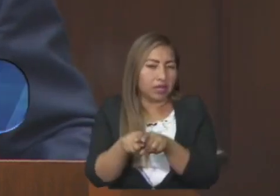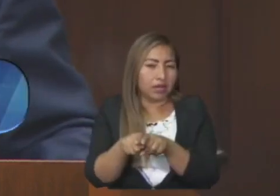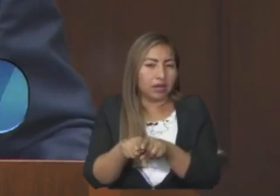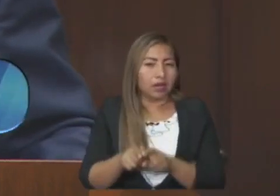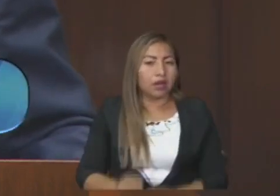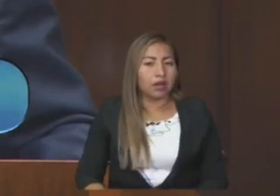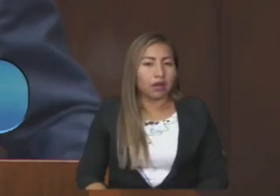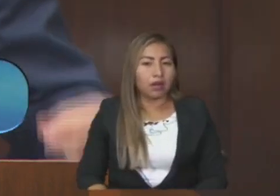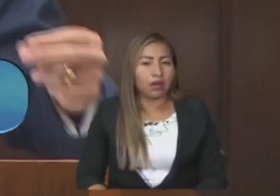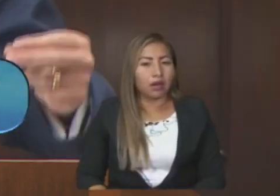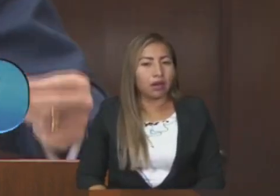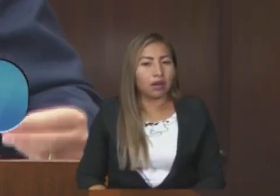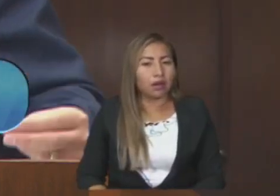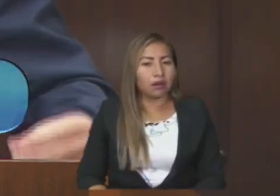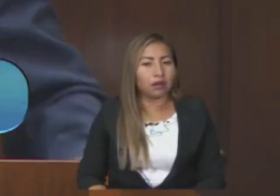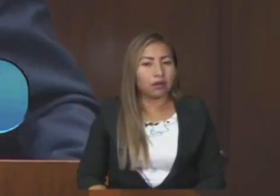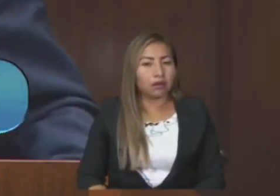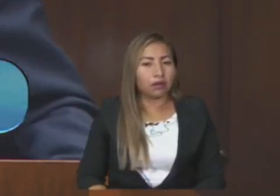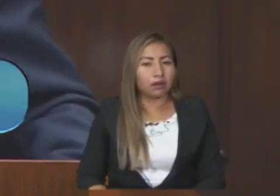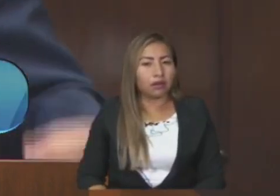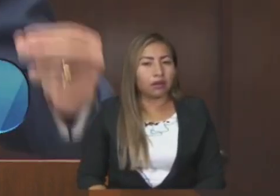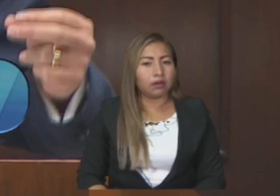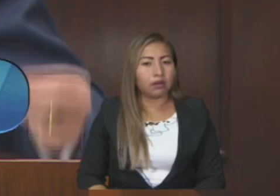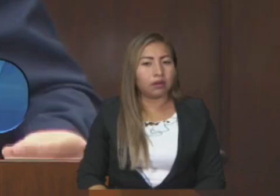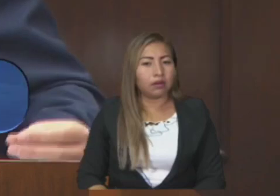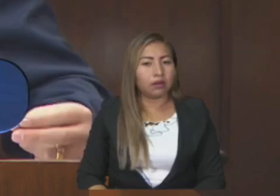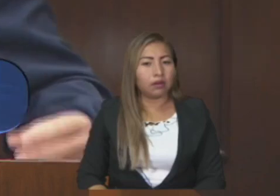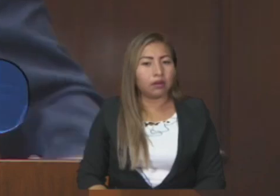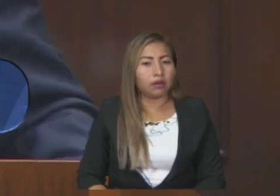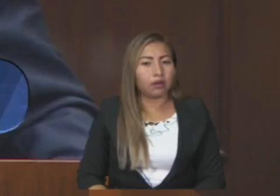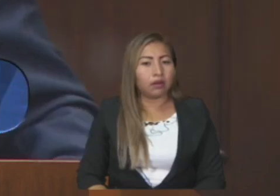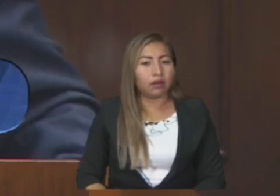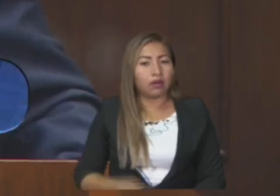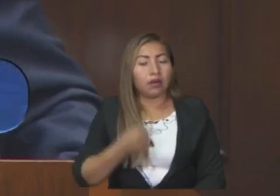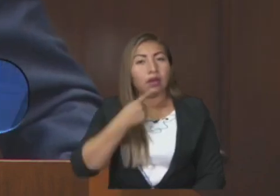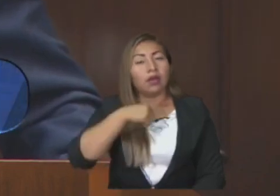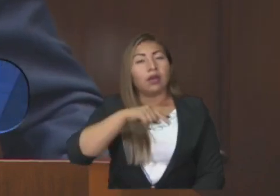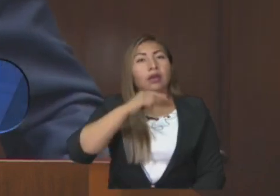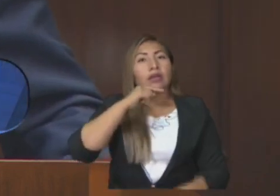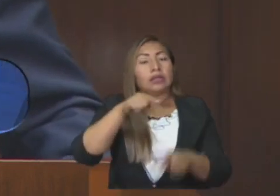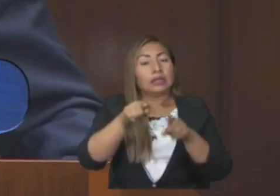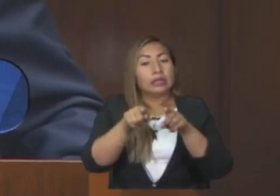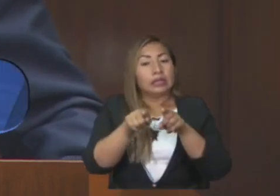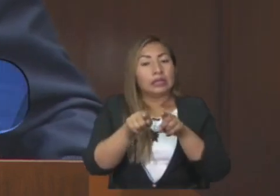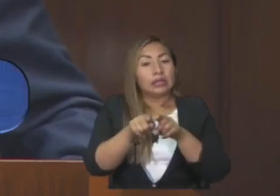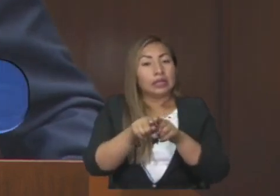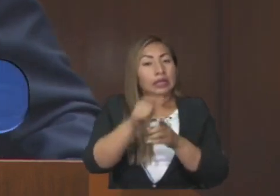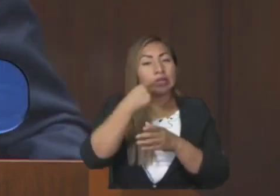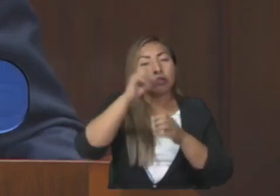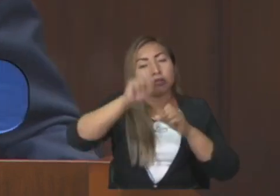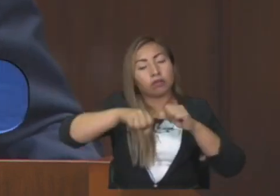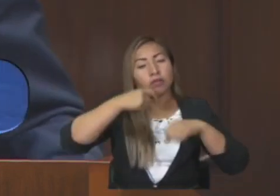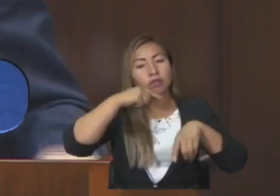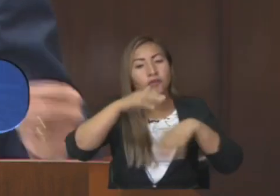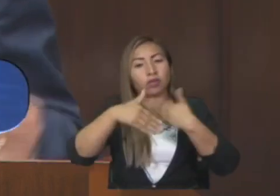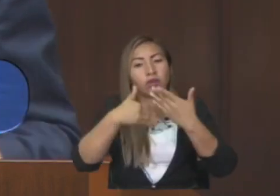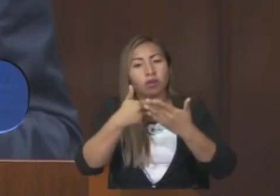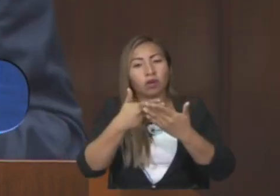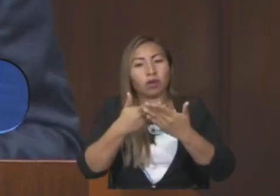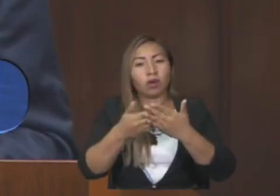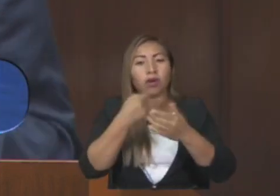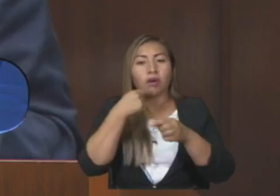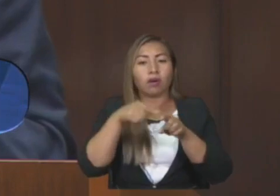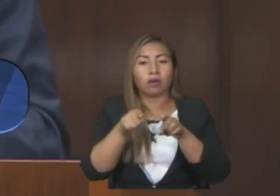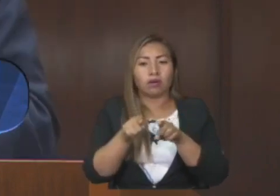año determinado no se podía cumplir con 250 mil toneladas métricas de material?